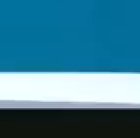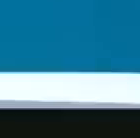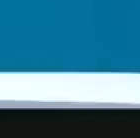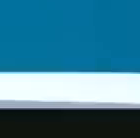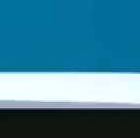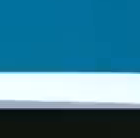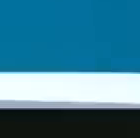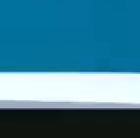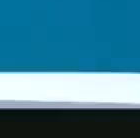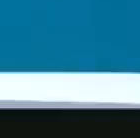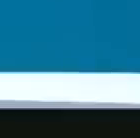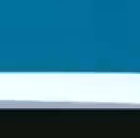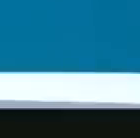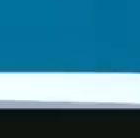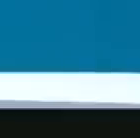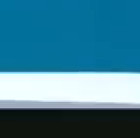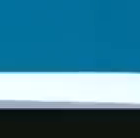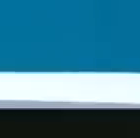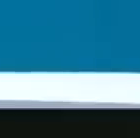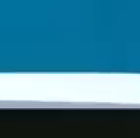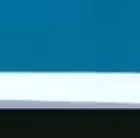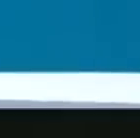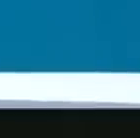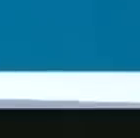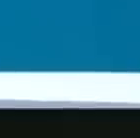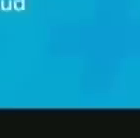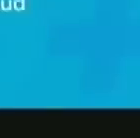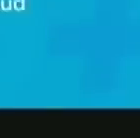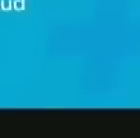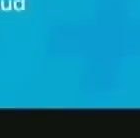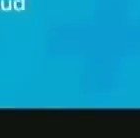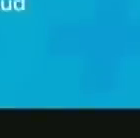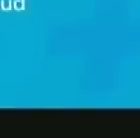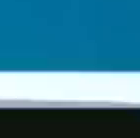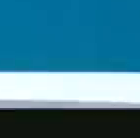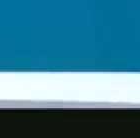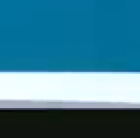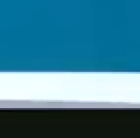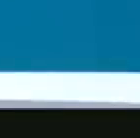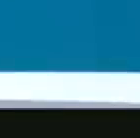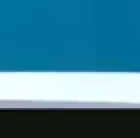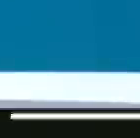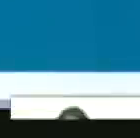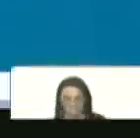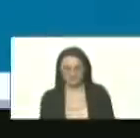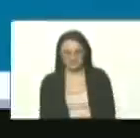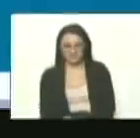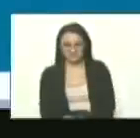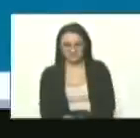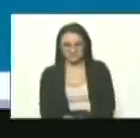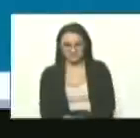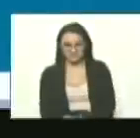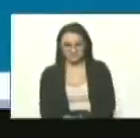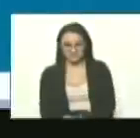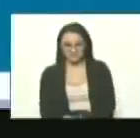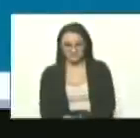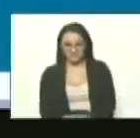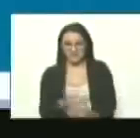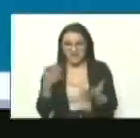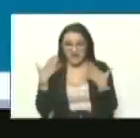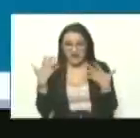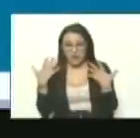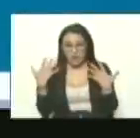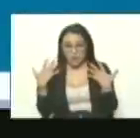calor en Maracaibo hoy? 40. Está fresquito, ve. Ah,